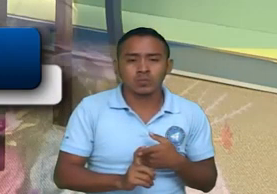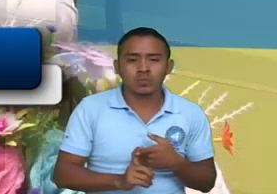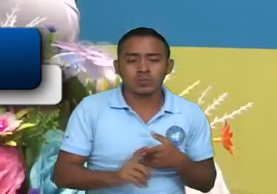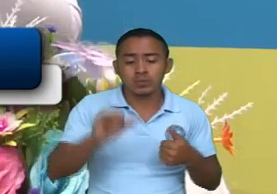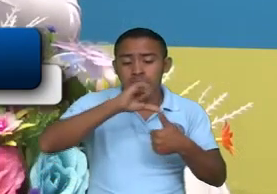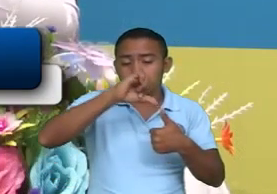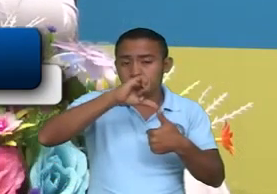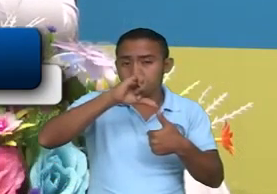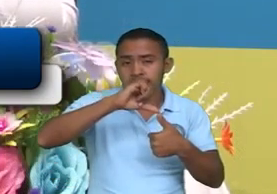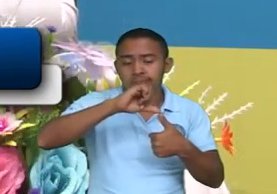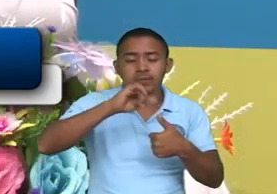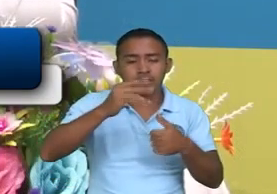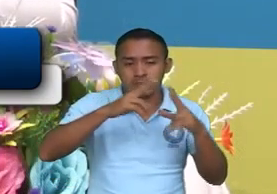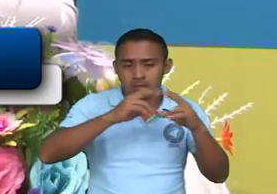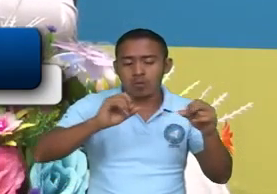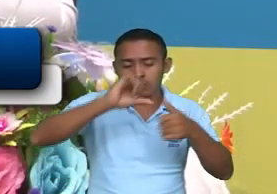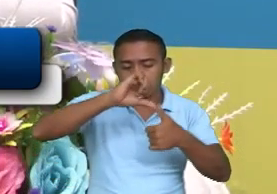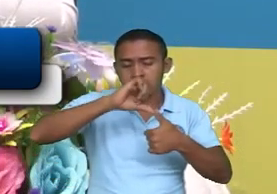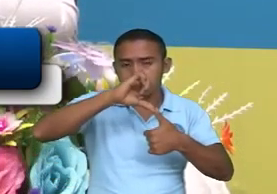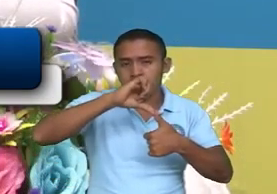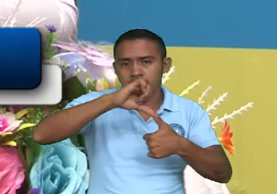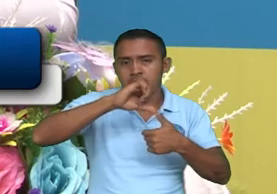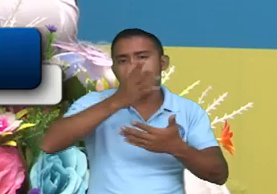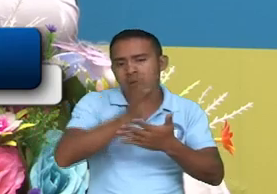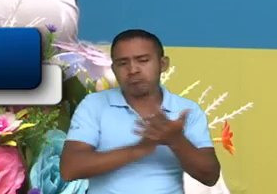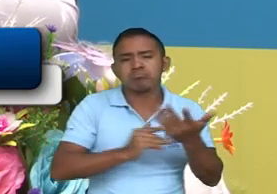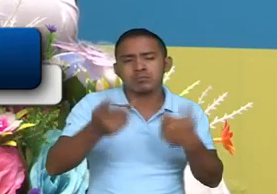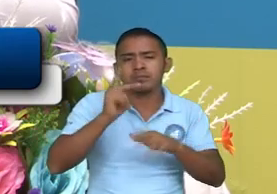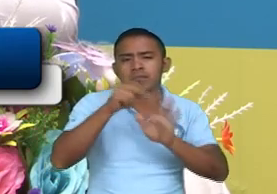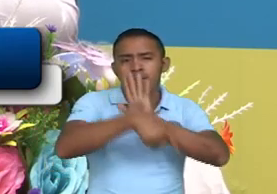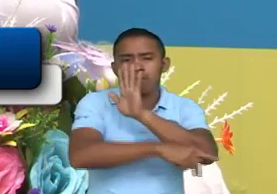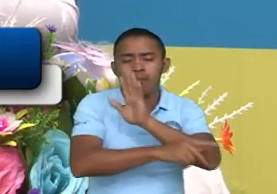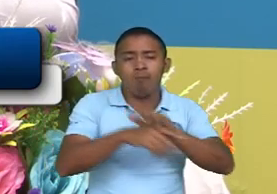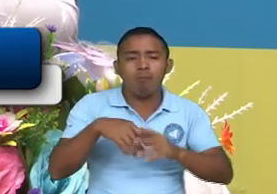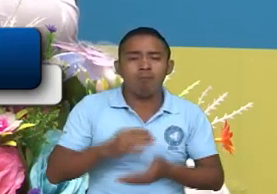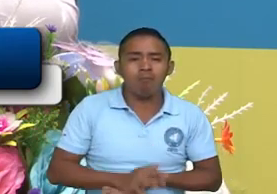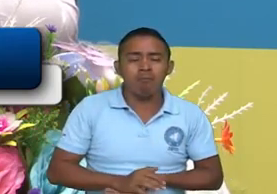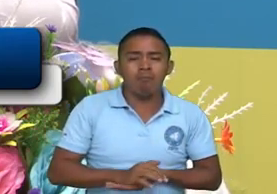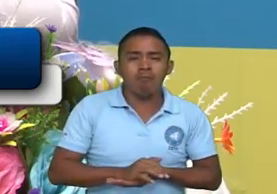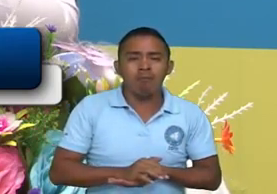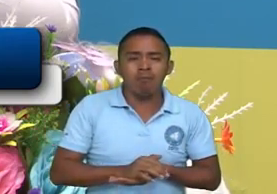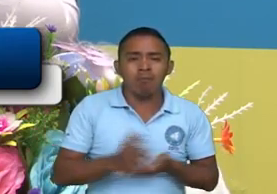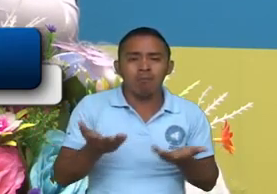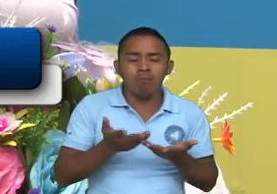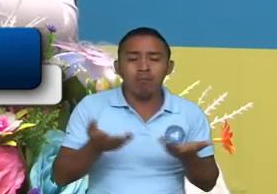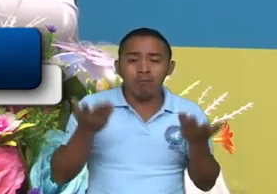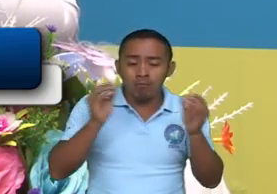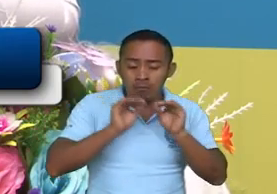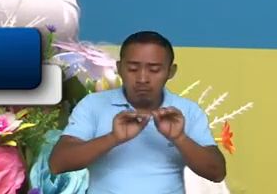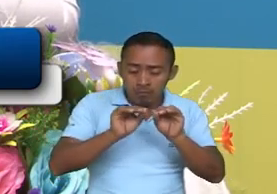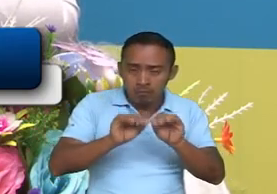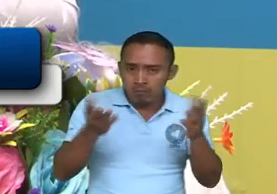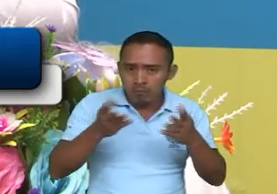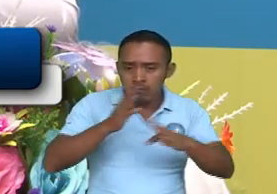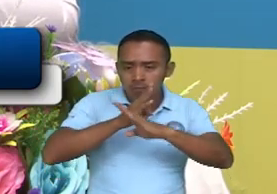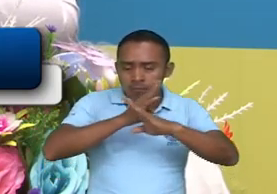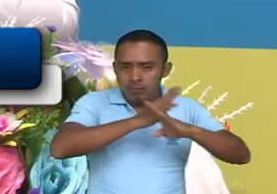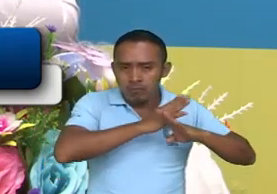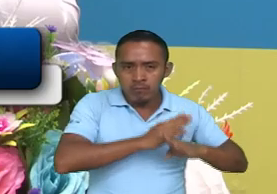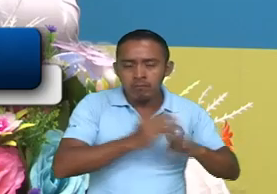lo trato como un muñequito de porcelana para que no se me quede. Así es. El sistema de salud a